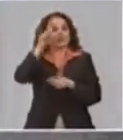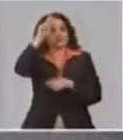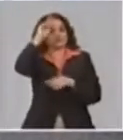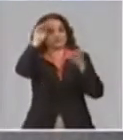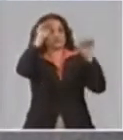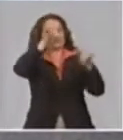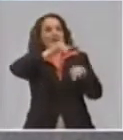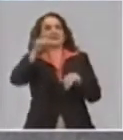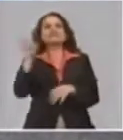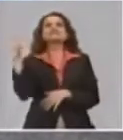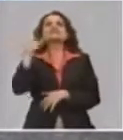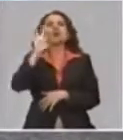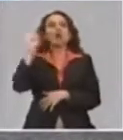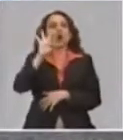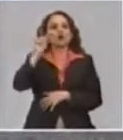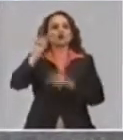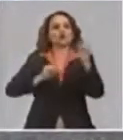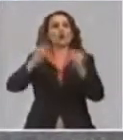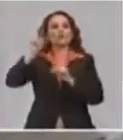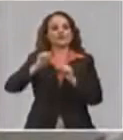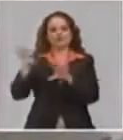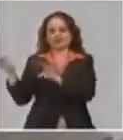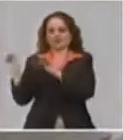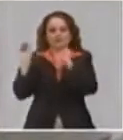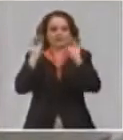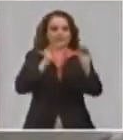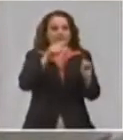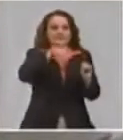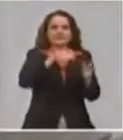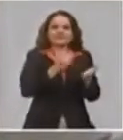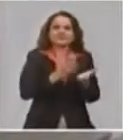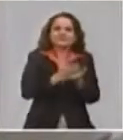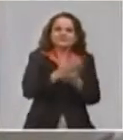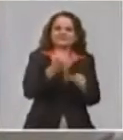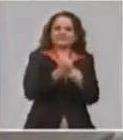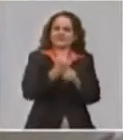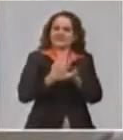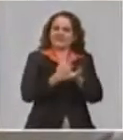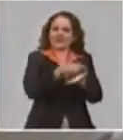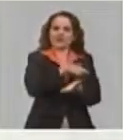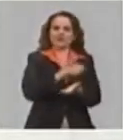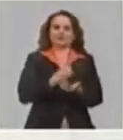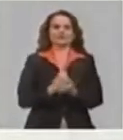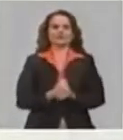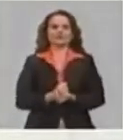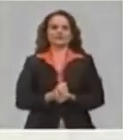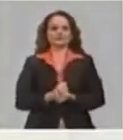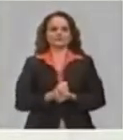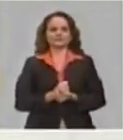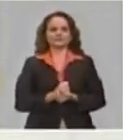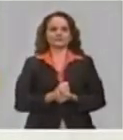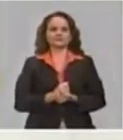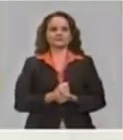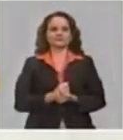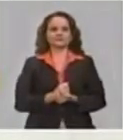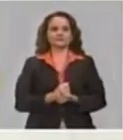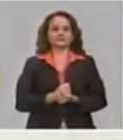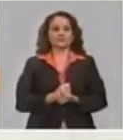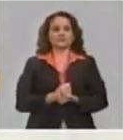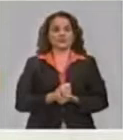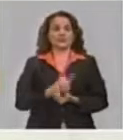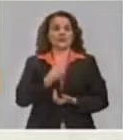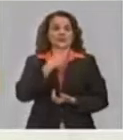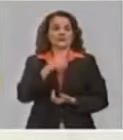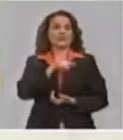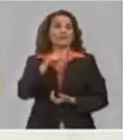obreros que, distribuidos en diversas áreas, han sido claves para fortalecer el desarrollo de la institución médica. Desde el primer momento de que cerró el